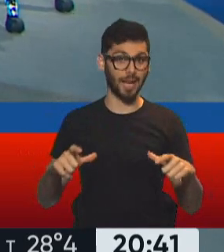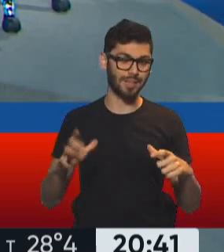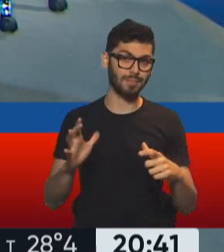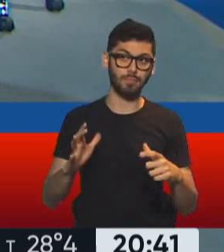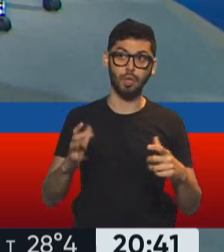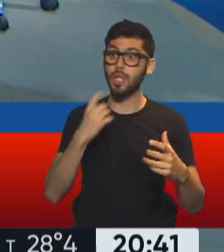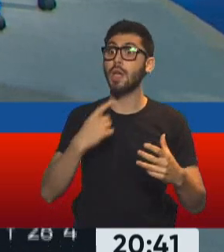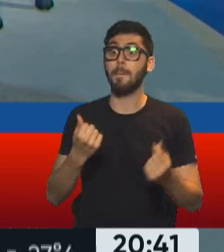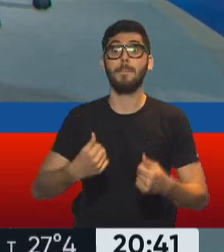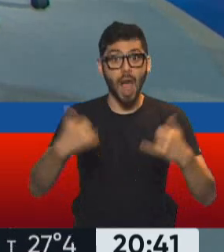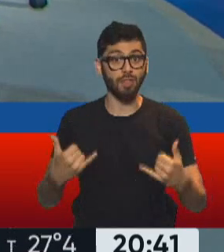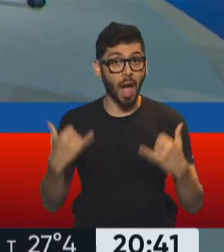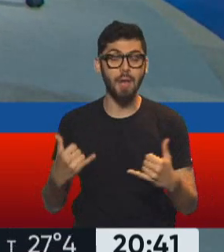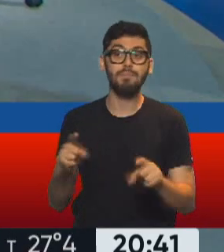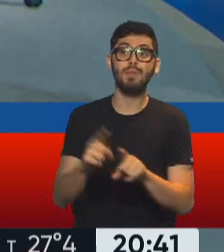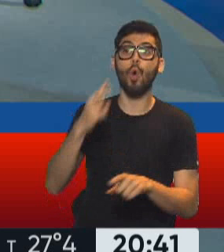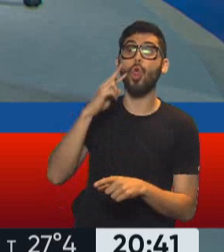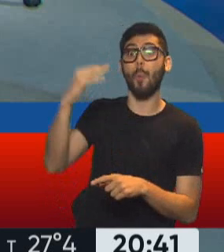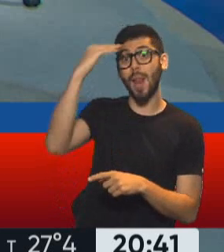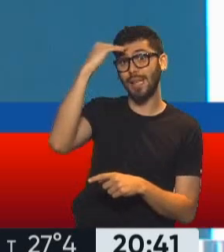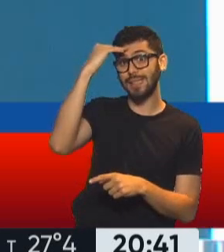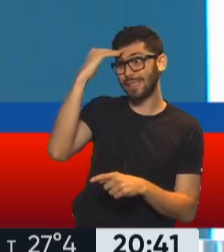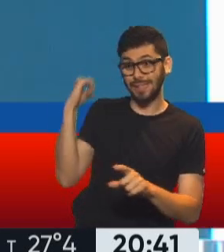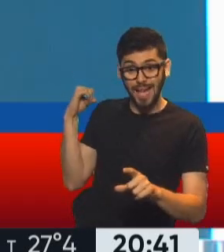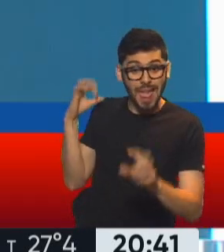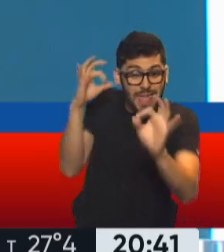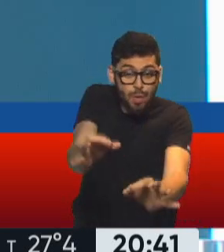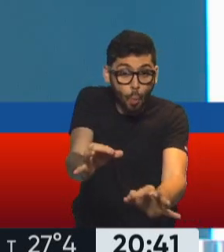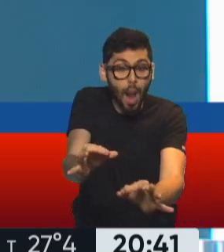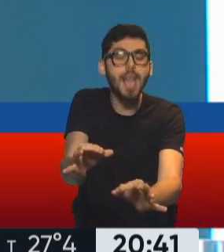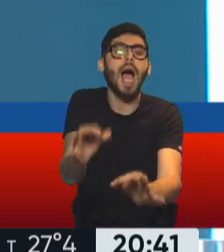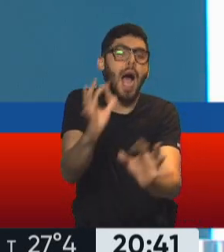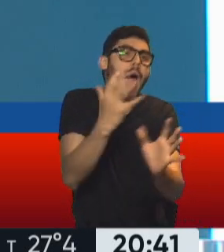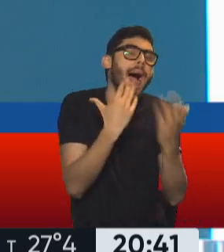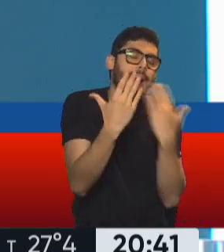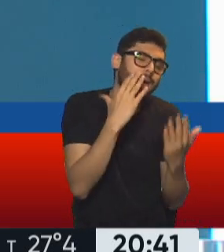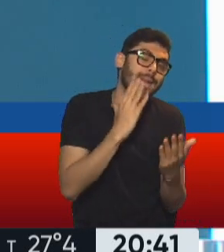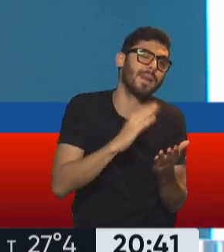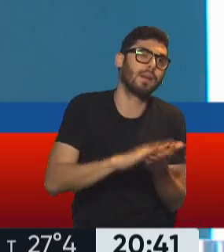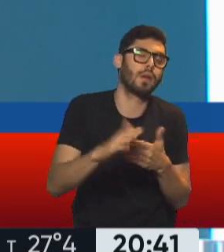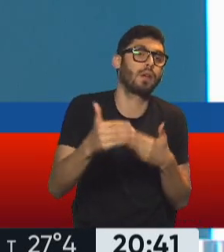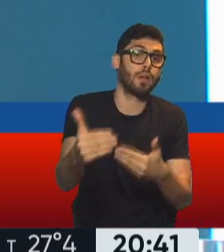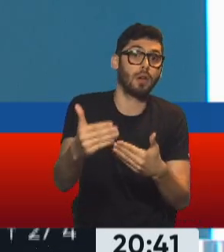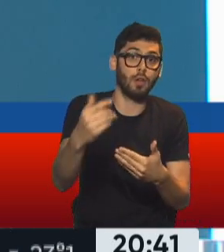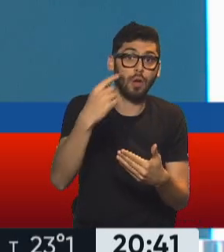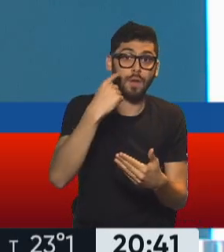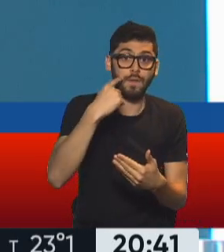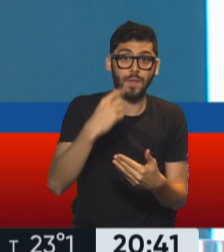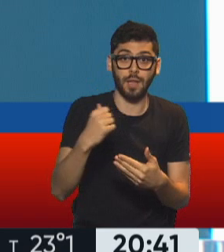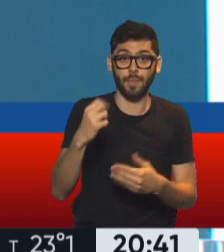2015. Bueno, ahí ya estaremos en otra discusión, pero fíjense que dejar atrás un lustro